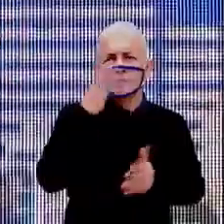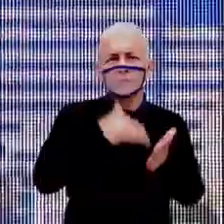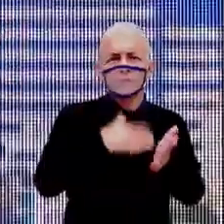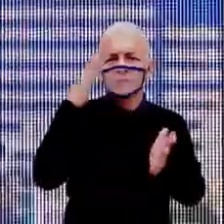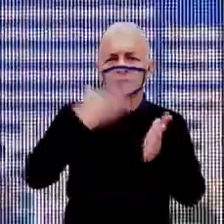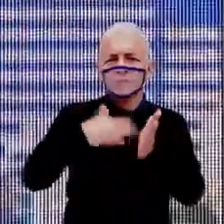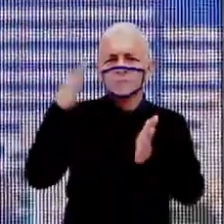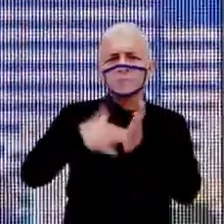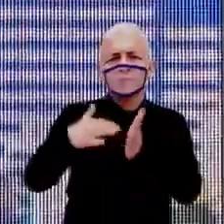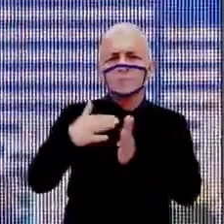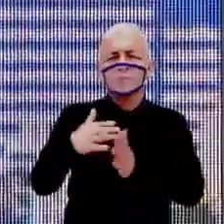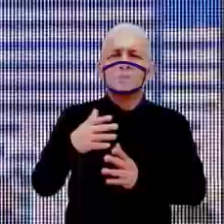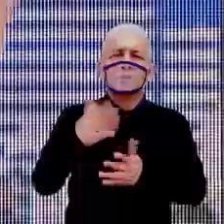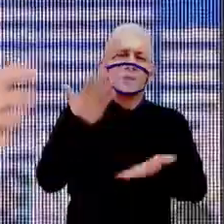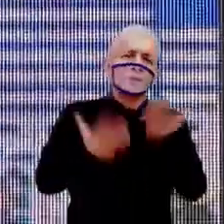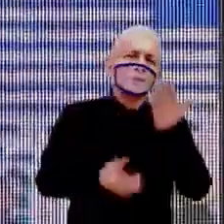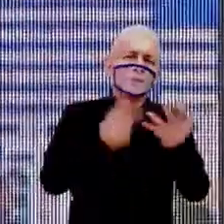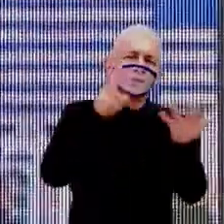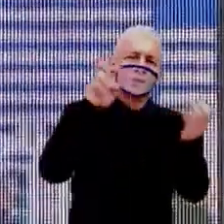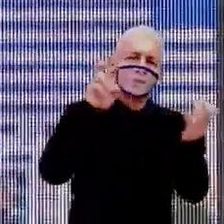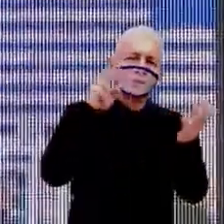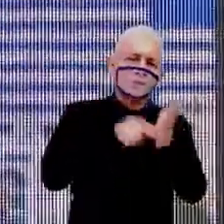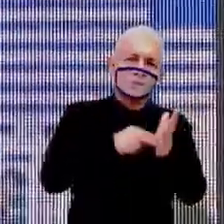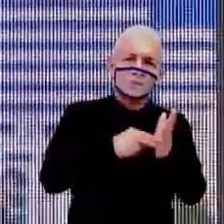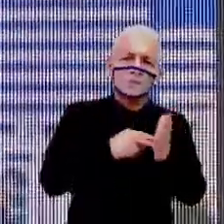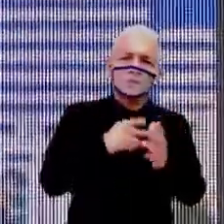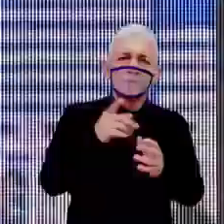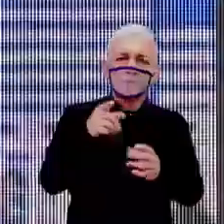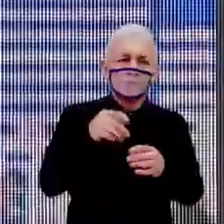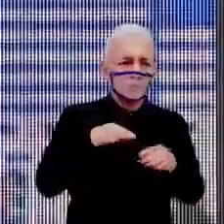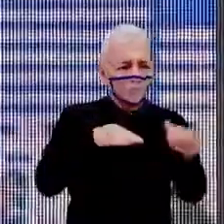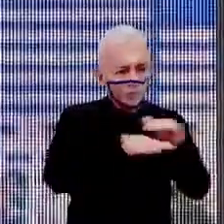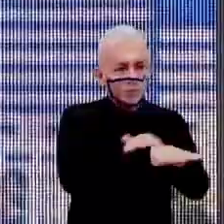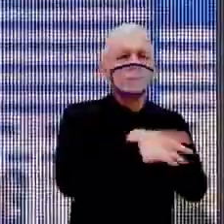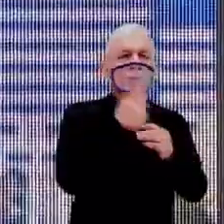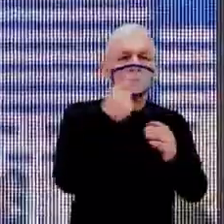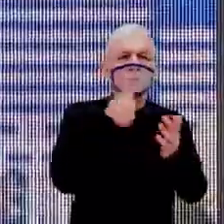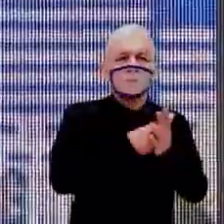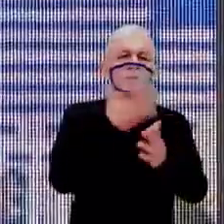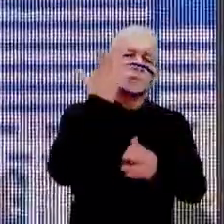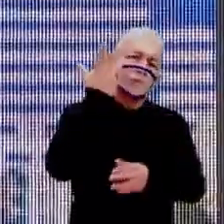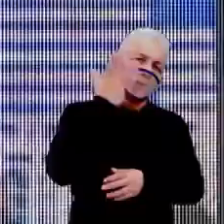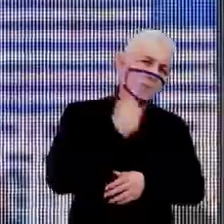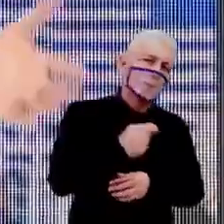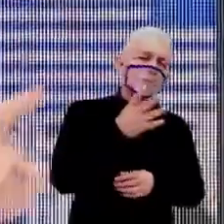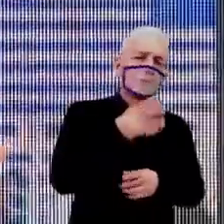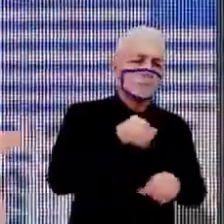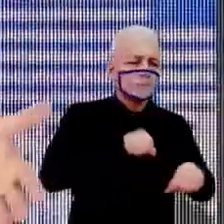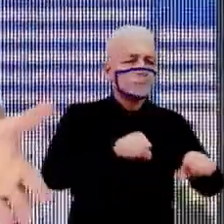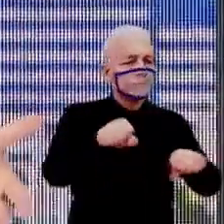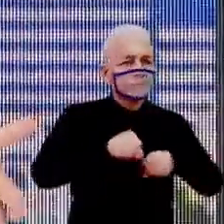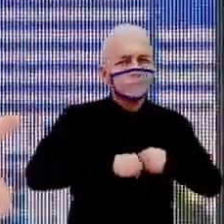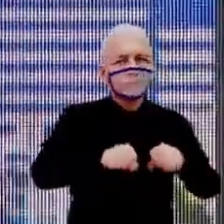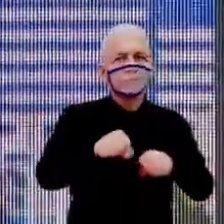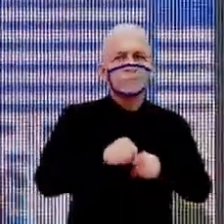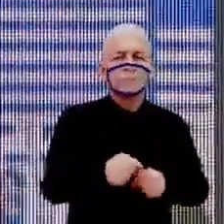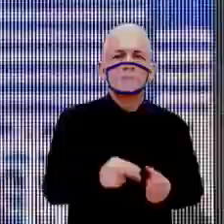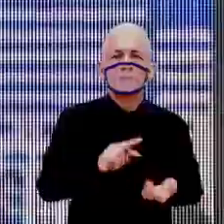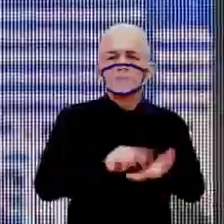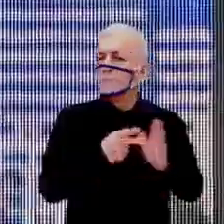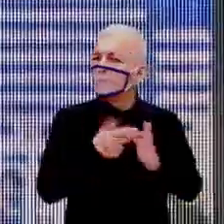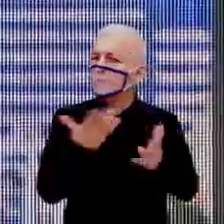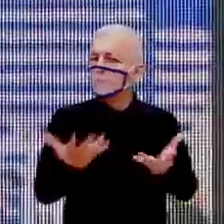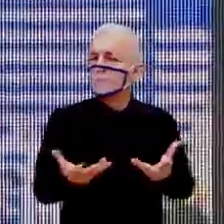mil pesos, inclusive 7 mil pesos porque les cobran hasta el parqueo diario para que puedan utilizarla. Es